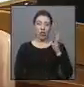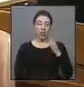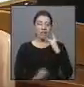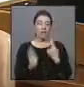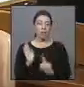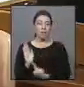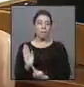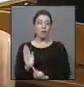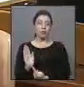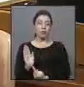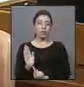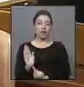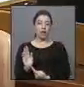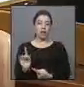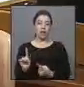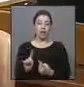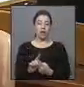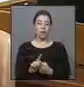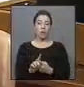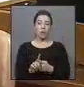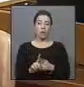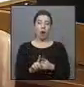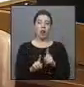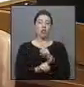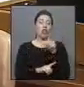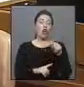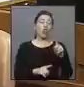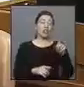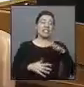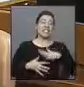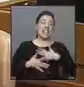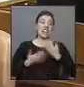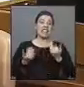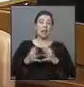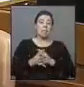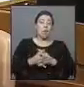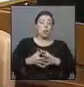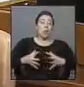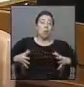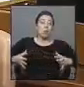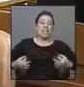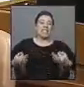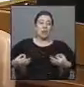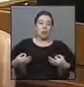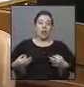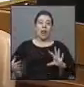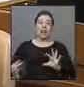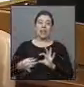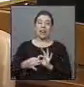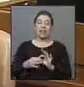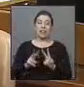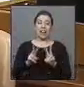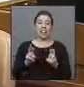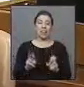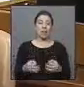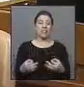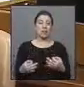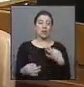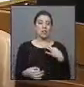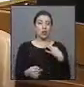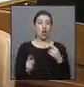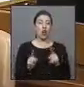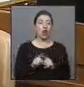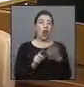deberá demostrarnos, a pesar de esta fiebre de seguridad que existe en el país, que vincular doctrinas de seguridad ciudadana